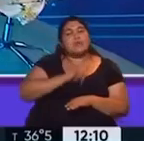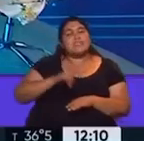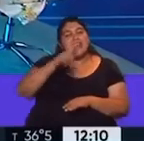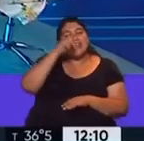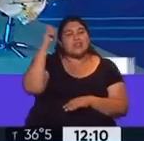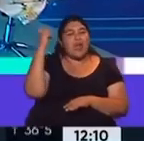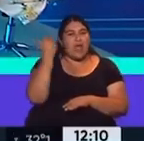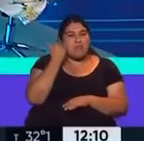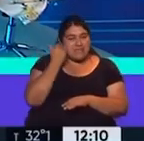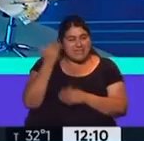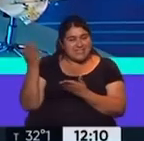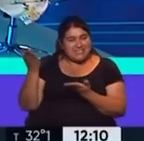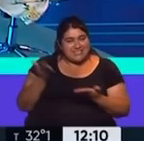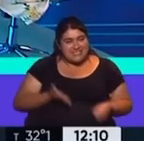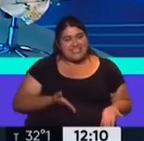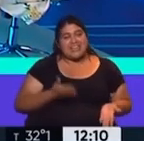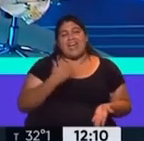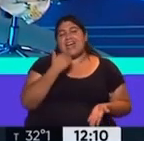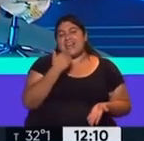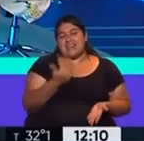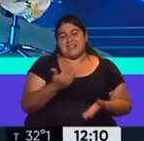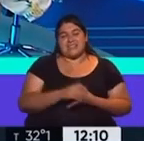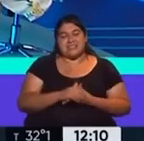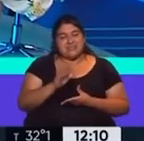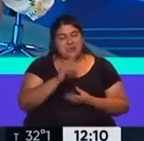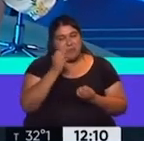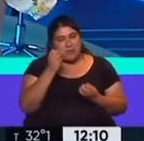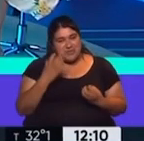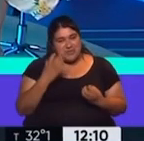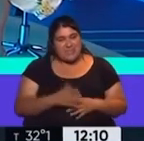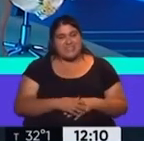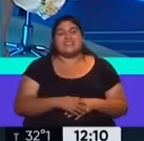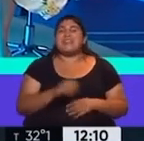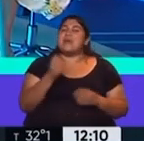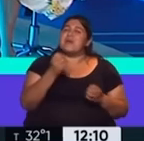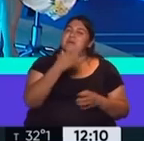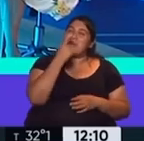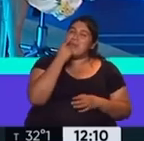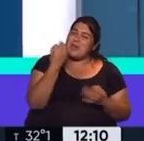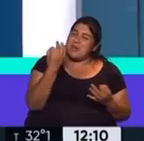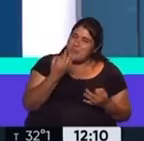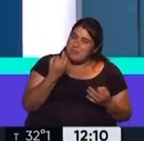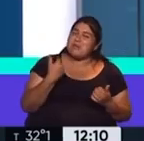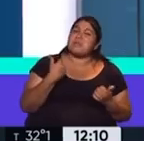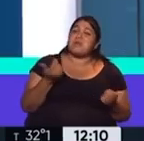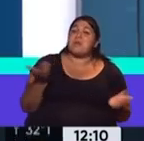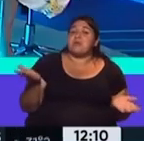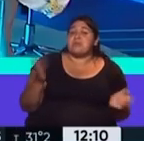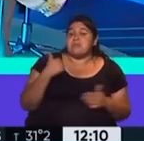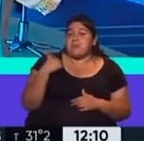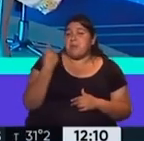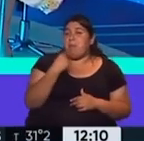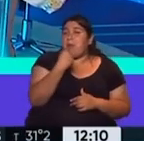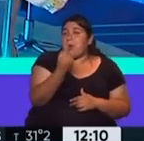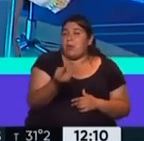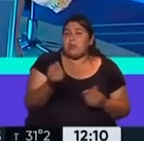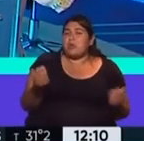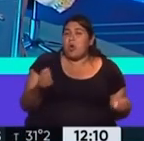de la matanza nos acompañe a este mediodía en esta segunda edición de noticias cómo le va muy bien bebé bueno le trasladamos esta pregunta